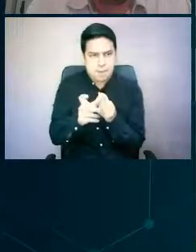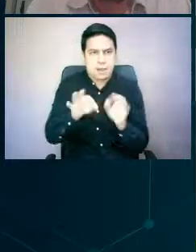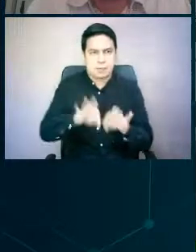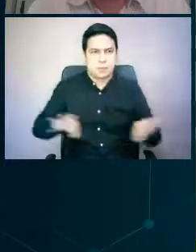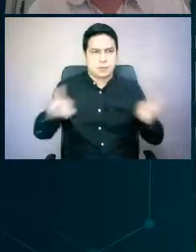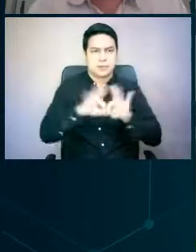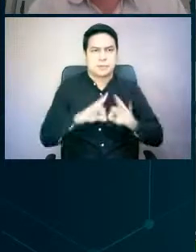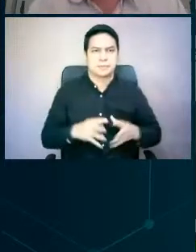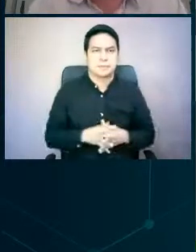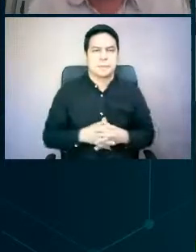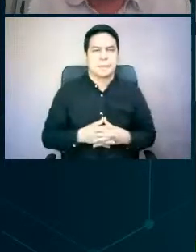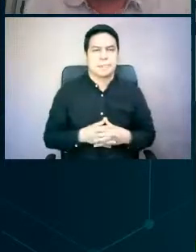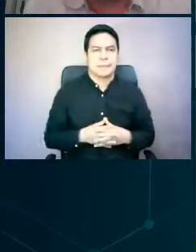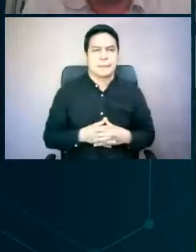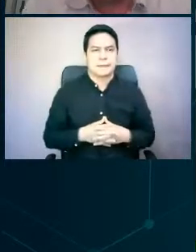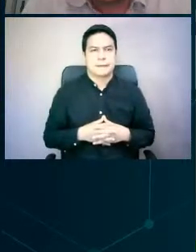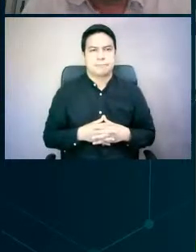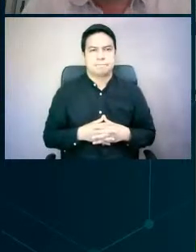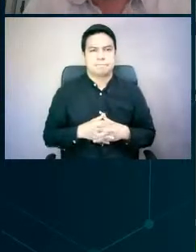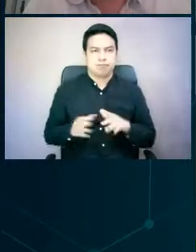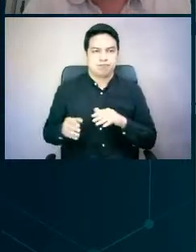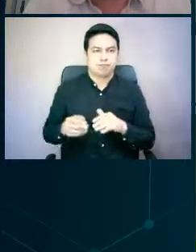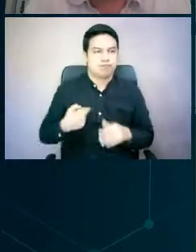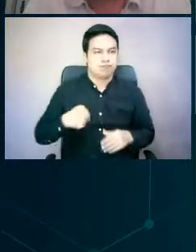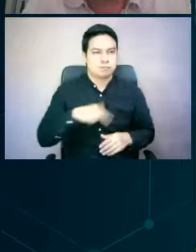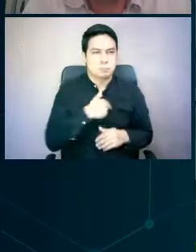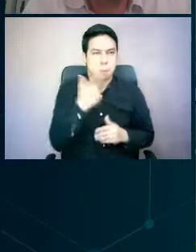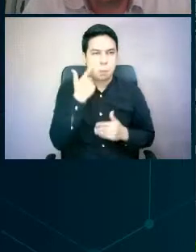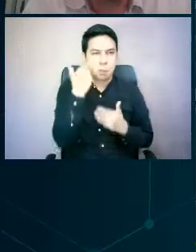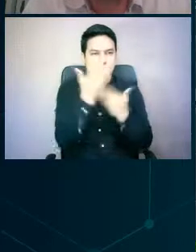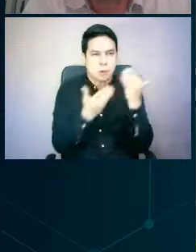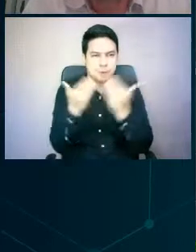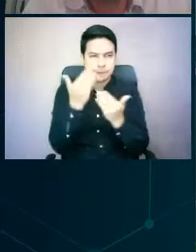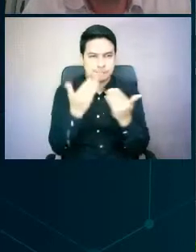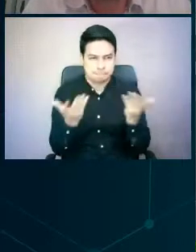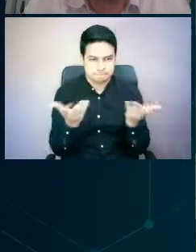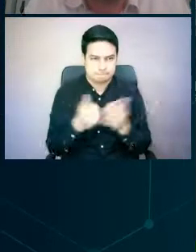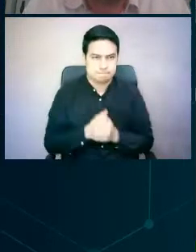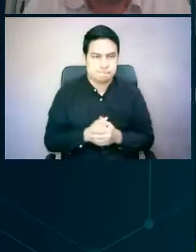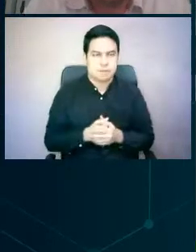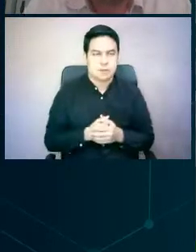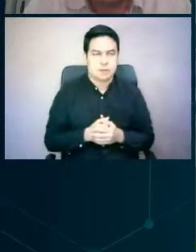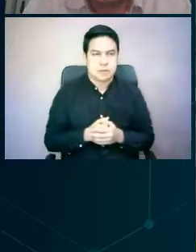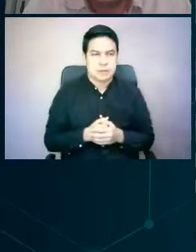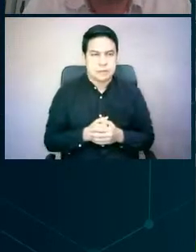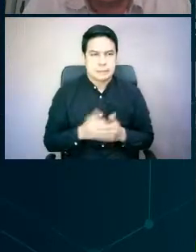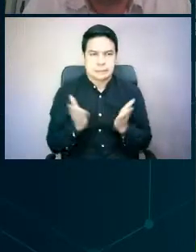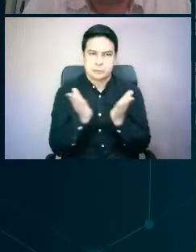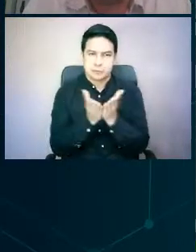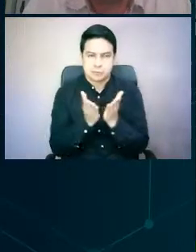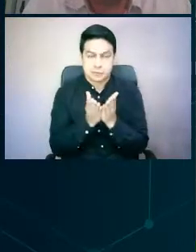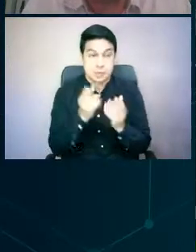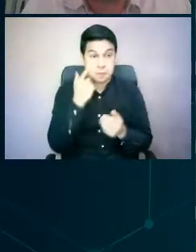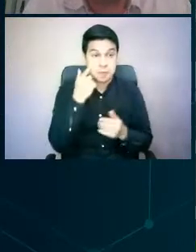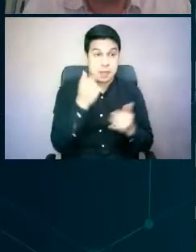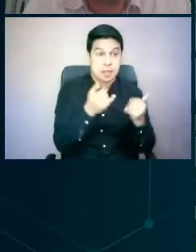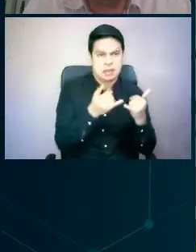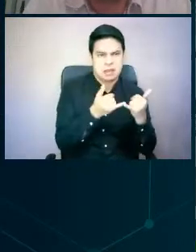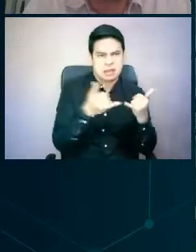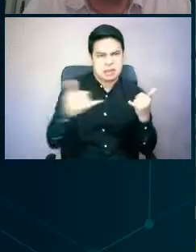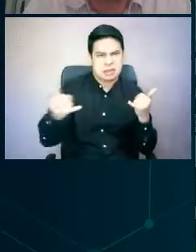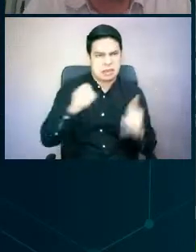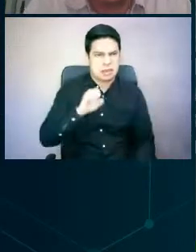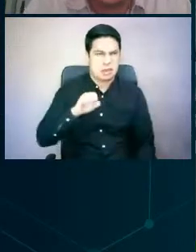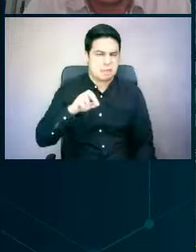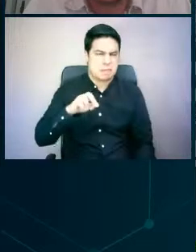Bueno, entonces, nosotros, ¿qué hicimos? Tomamos un caso de estudio de una línea de EPM que es la